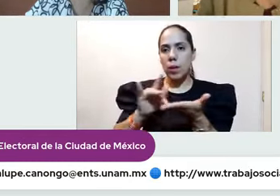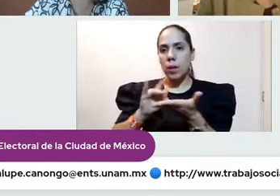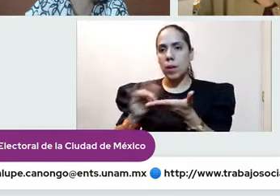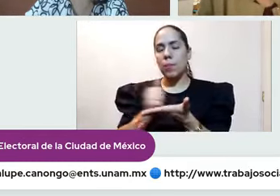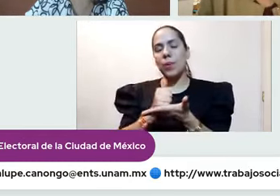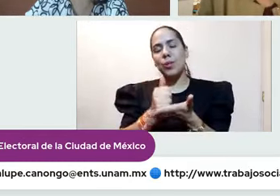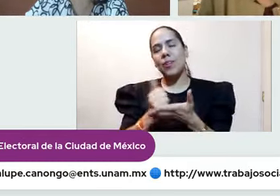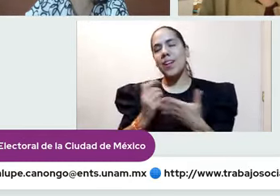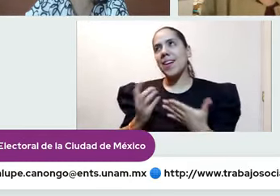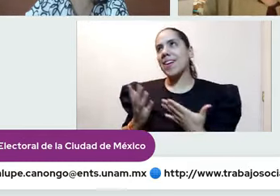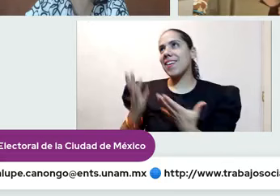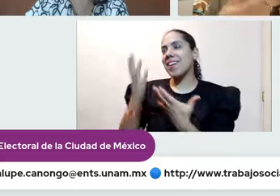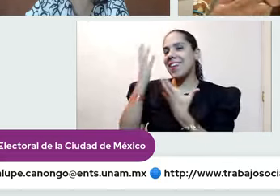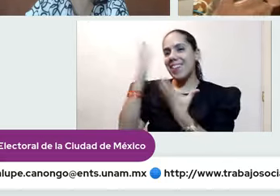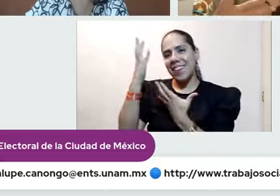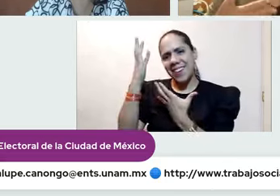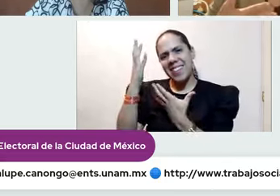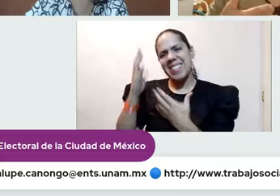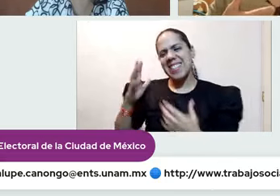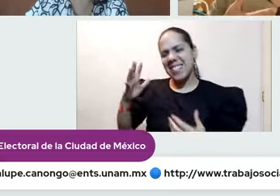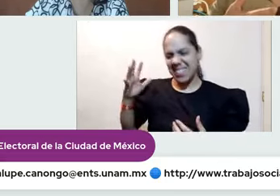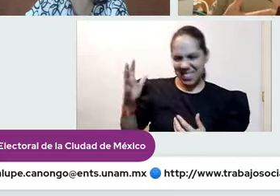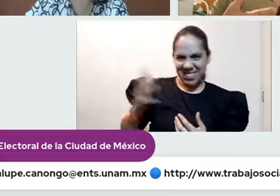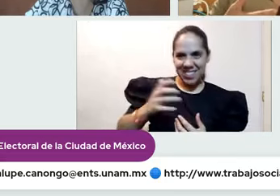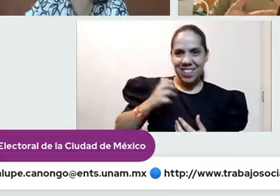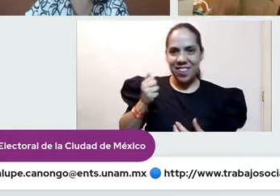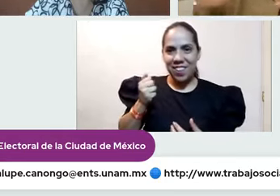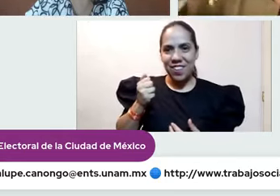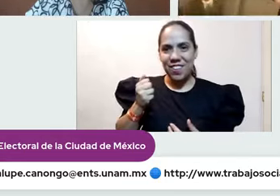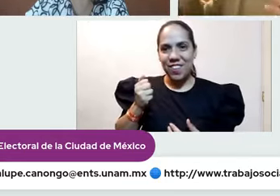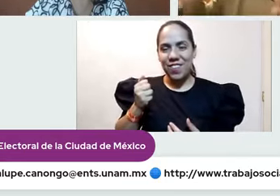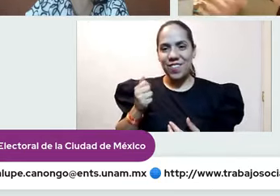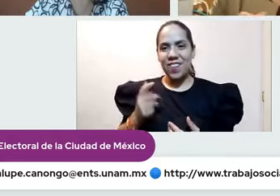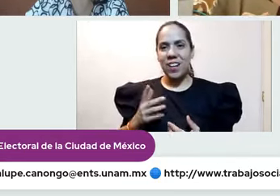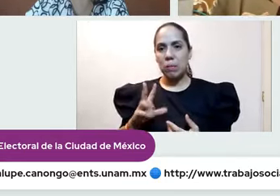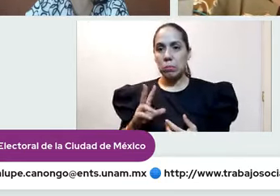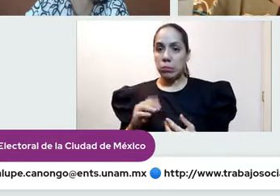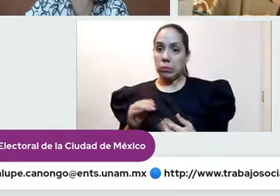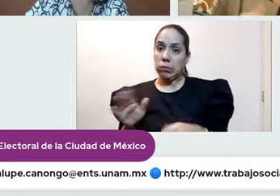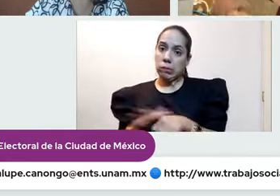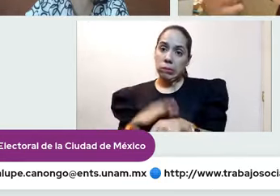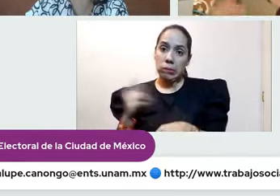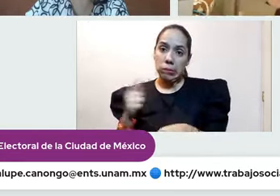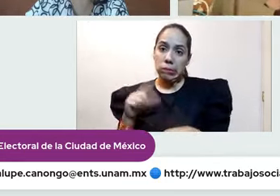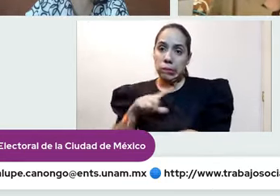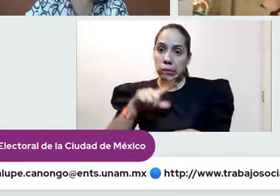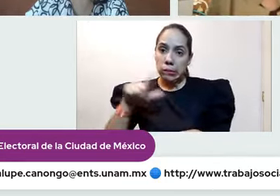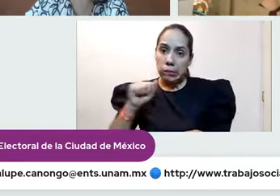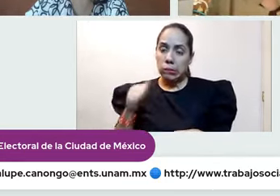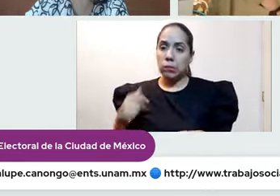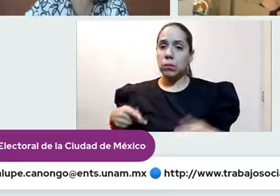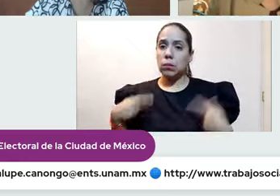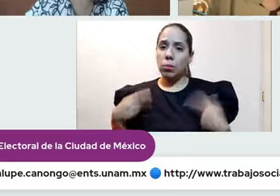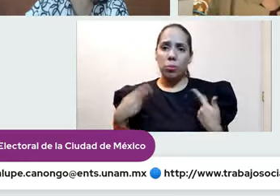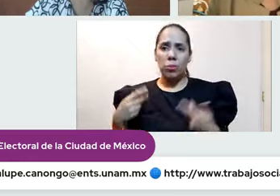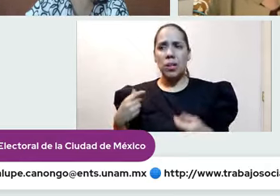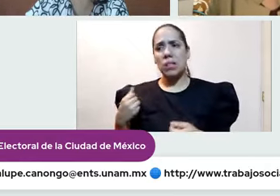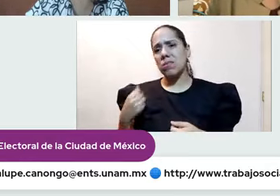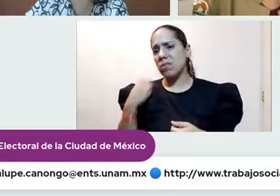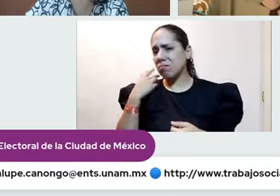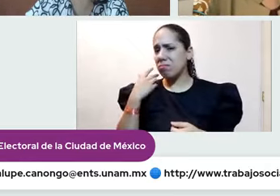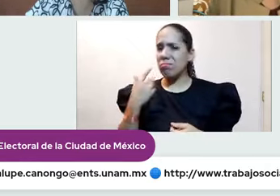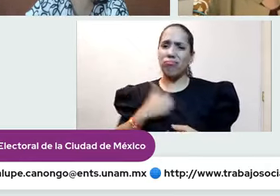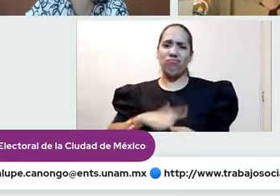de intentarlo, ¿no? Para esta gente que se resiste, que dice, no, no, no, yo no, eso no me gusta, dense la oportunidad, ¿no? Les